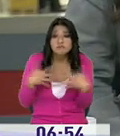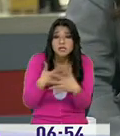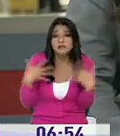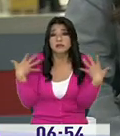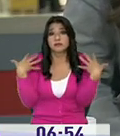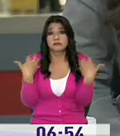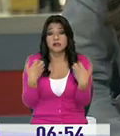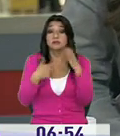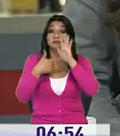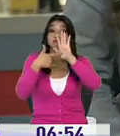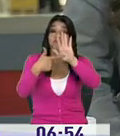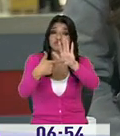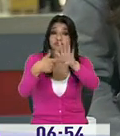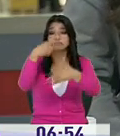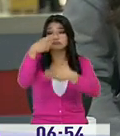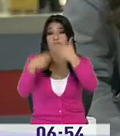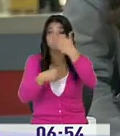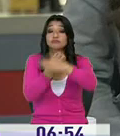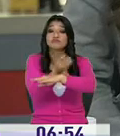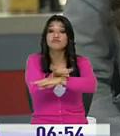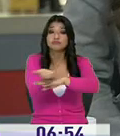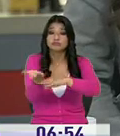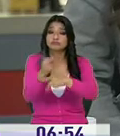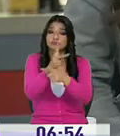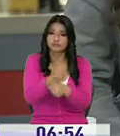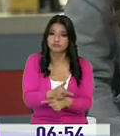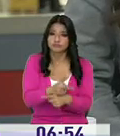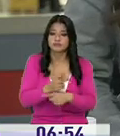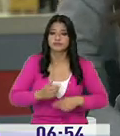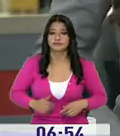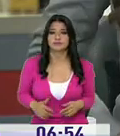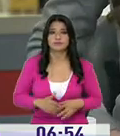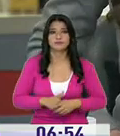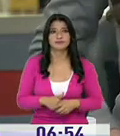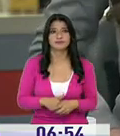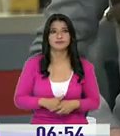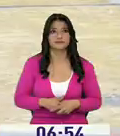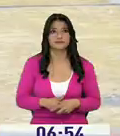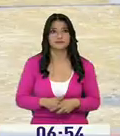aquí les presentamos algunas recomendaciones para proteger a las mascotas